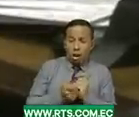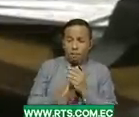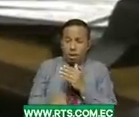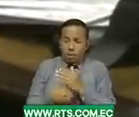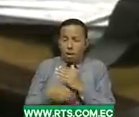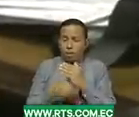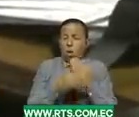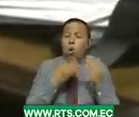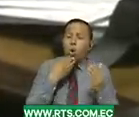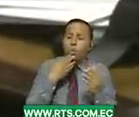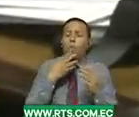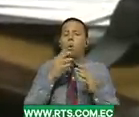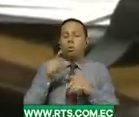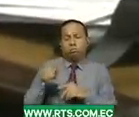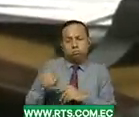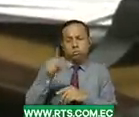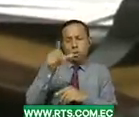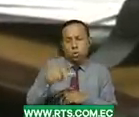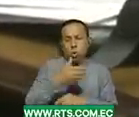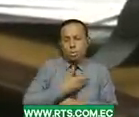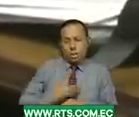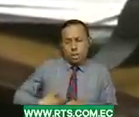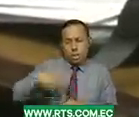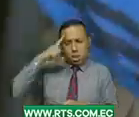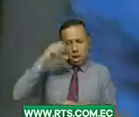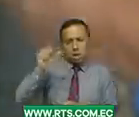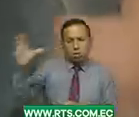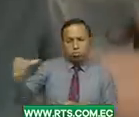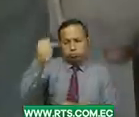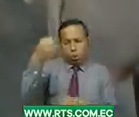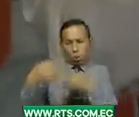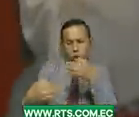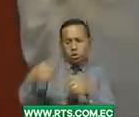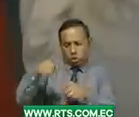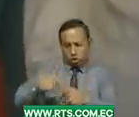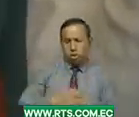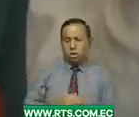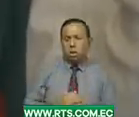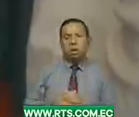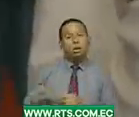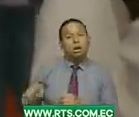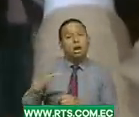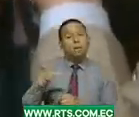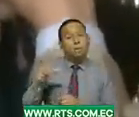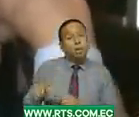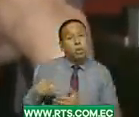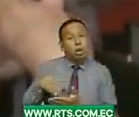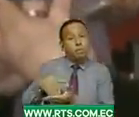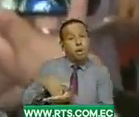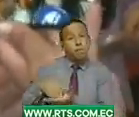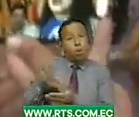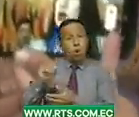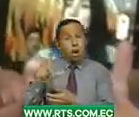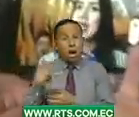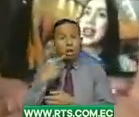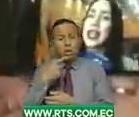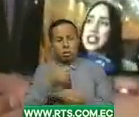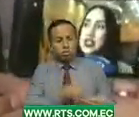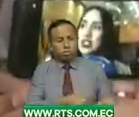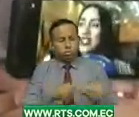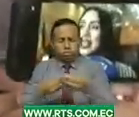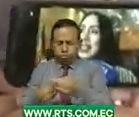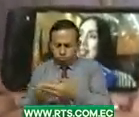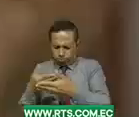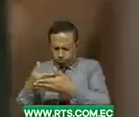concusión y peculado por el que estarían acusando al mandatario. La legisladora y miembro del CAL, Joana Moreira, señaló que dichas correcciones estarían